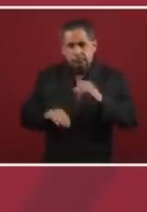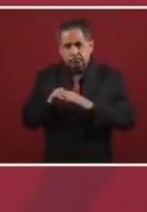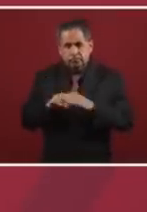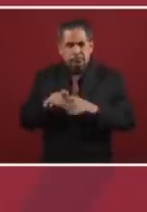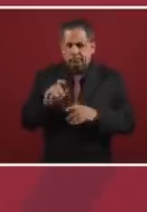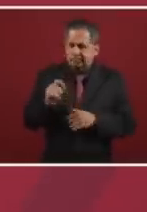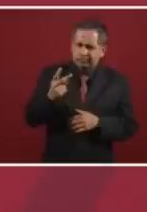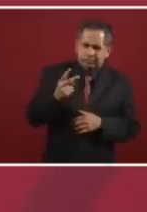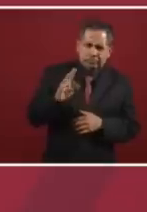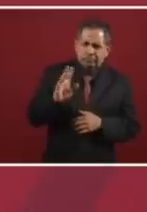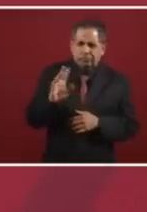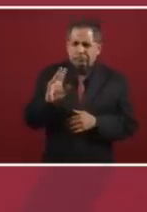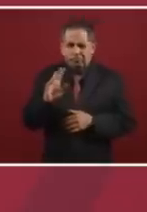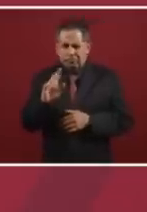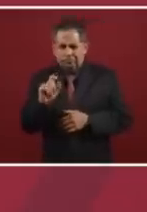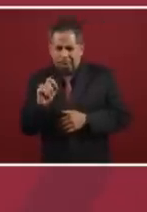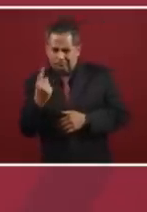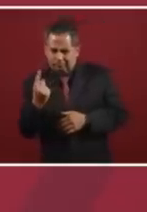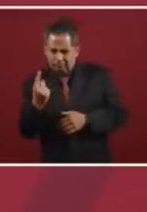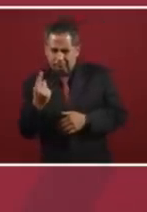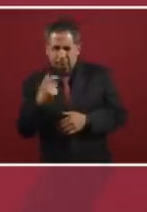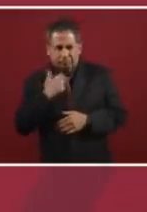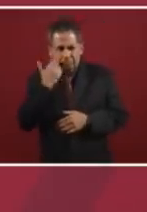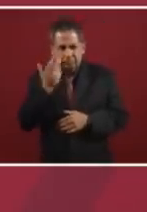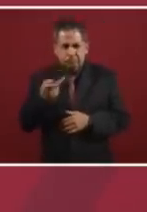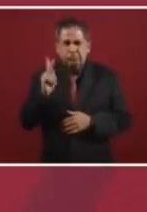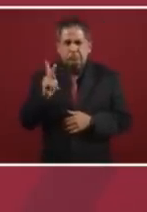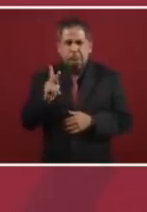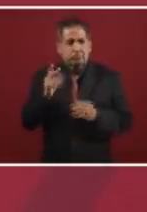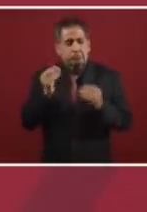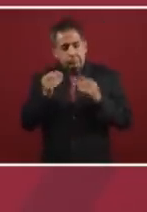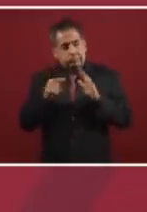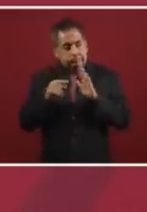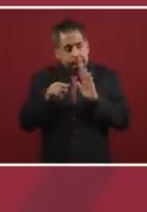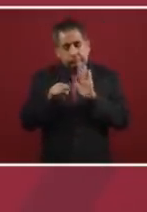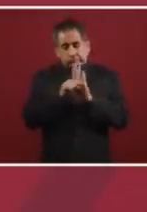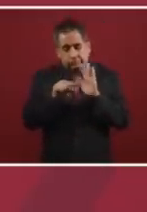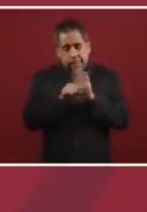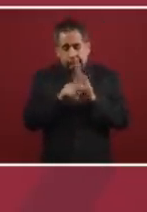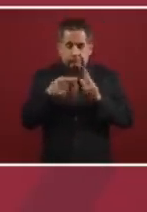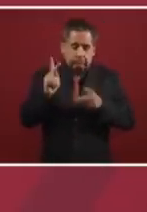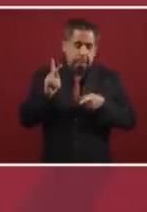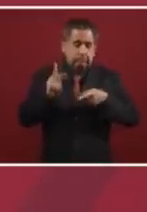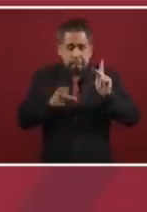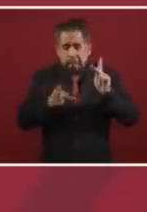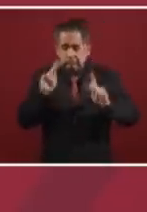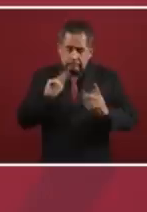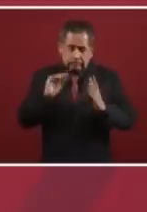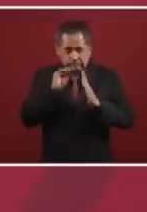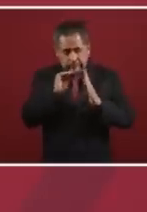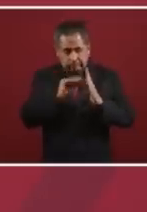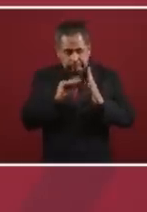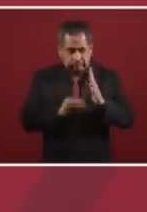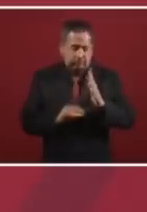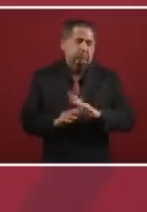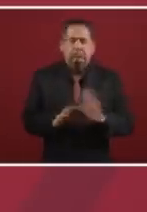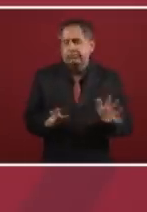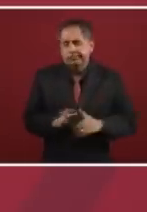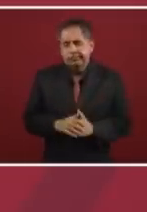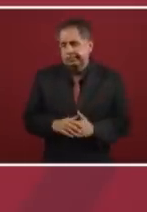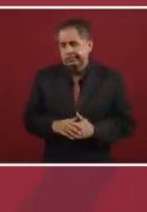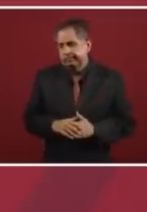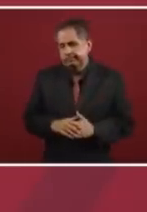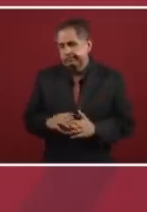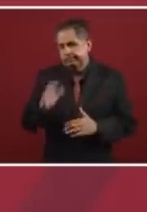22 pero pusieron muchas trabas y al final